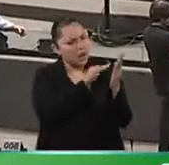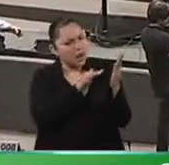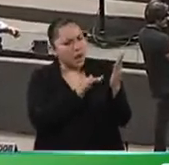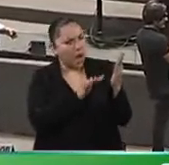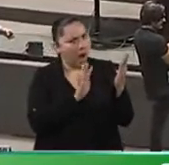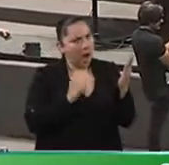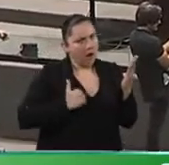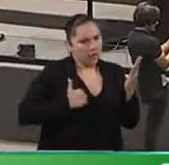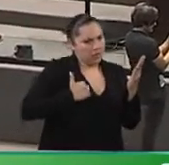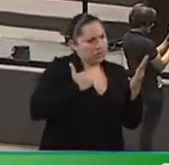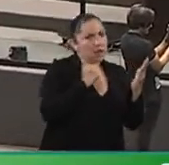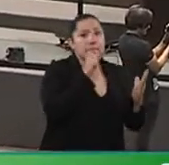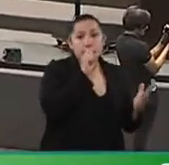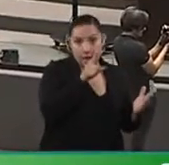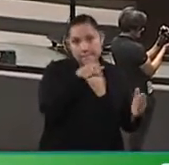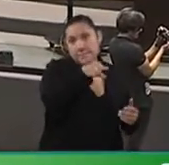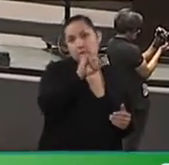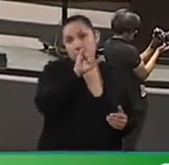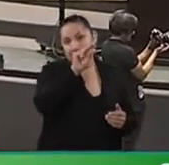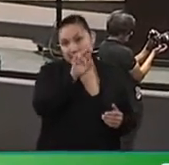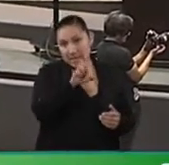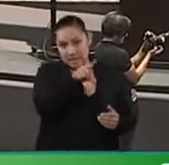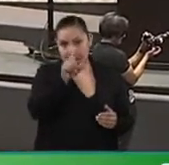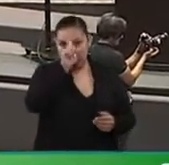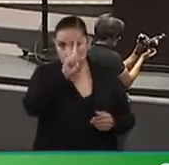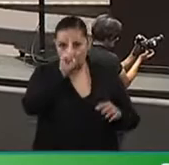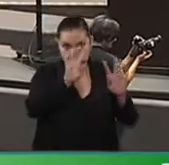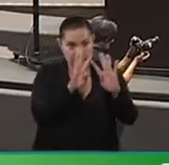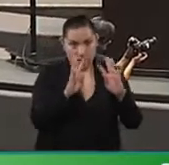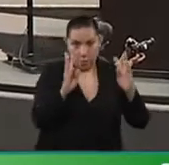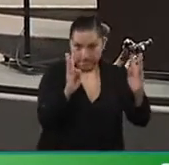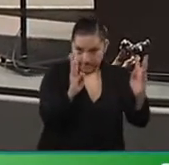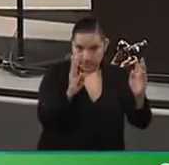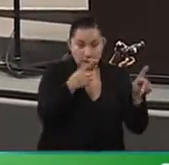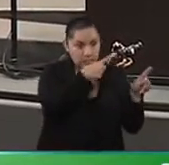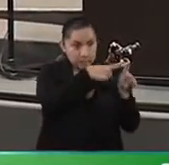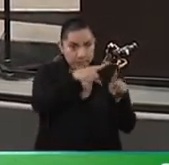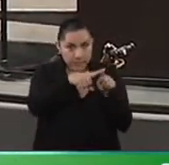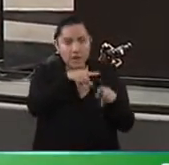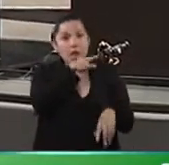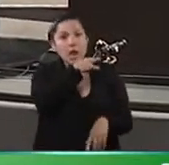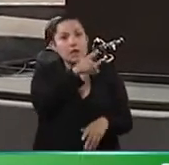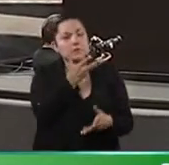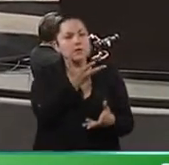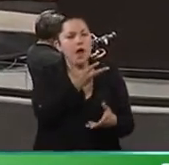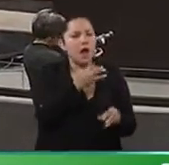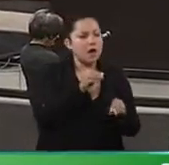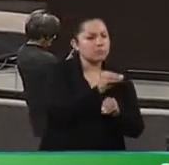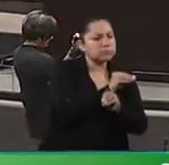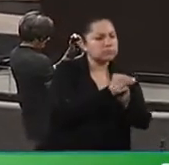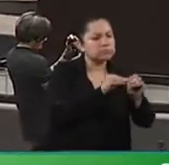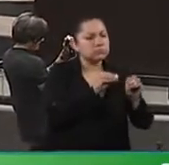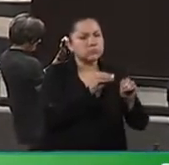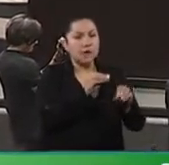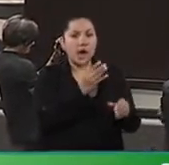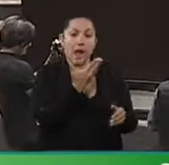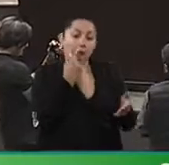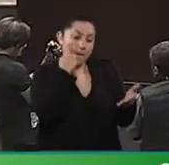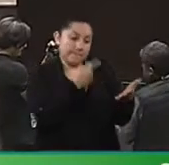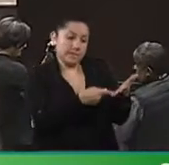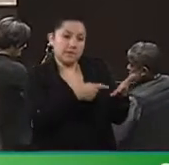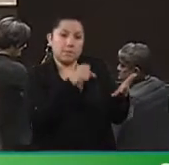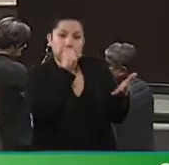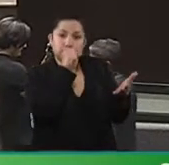de los consejeros del INE ratificada por el tribunal federal electoral quienes les dieron una